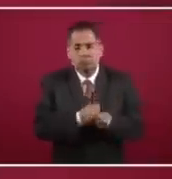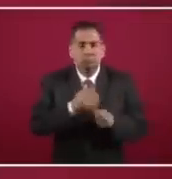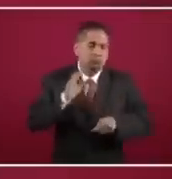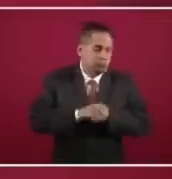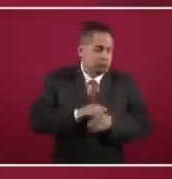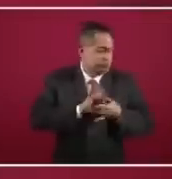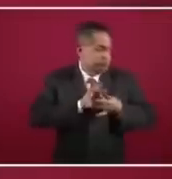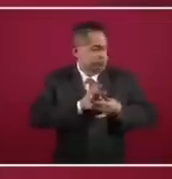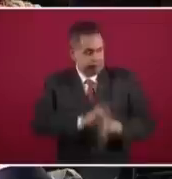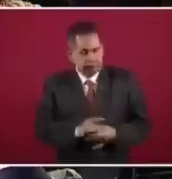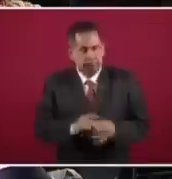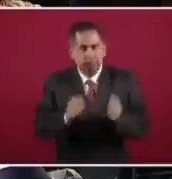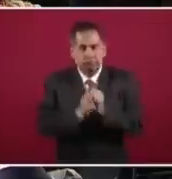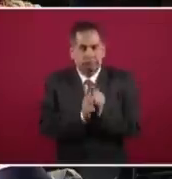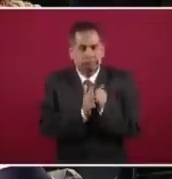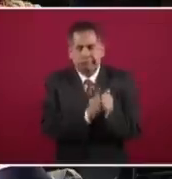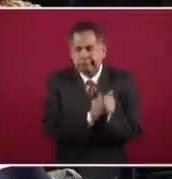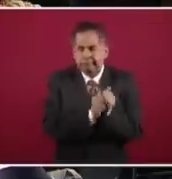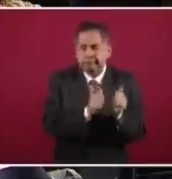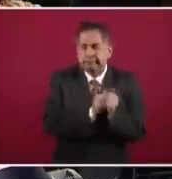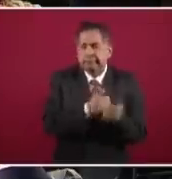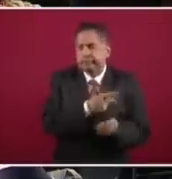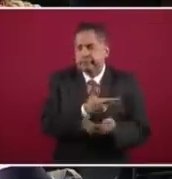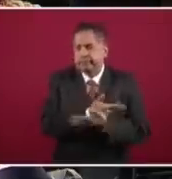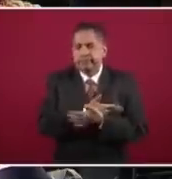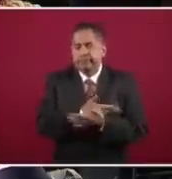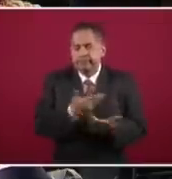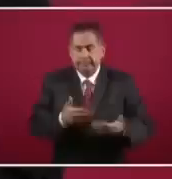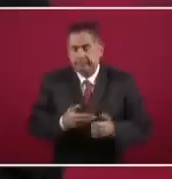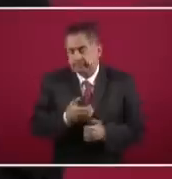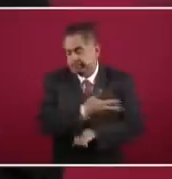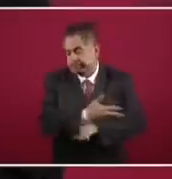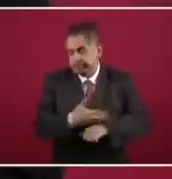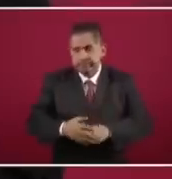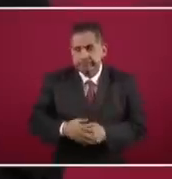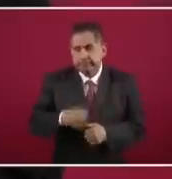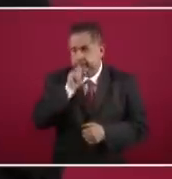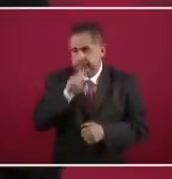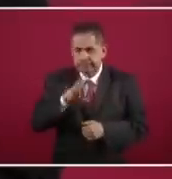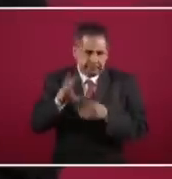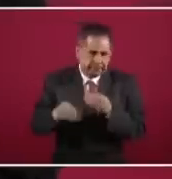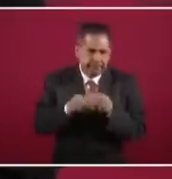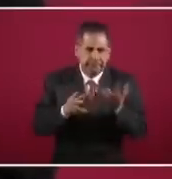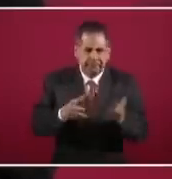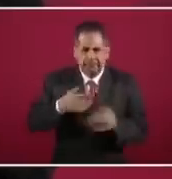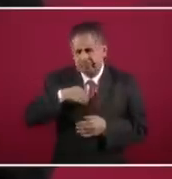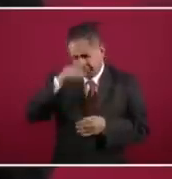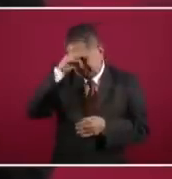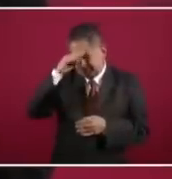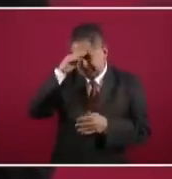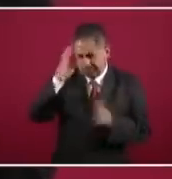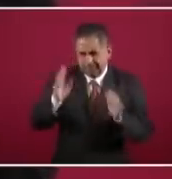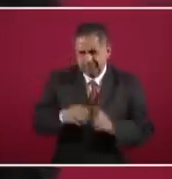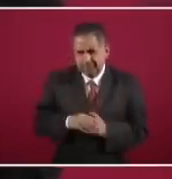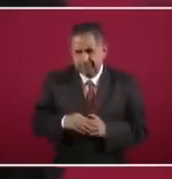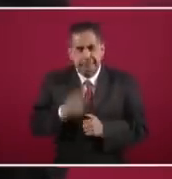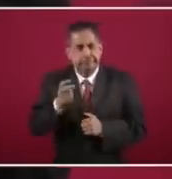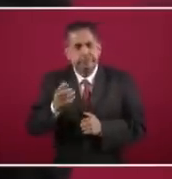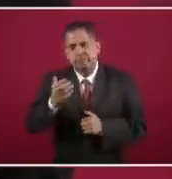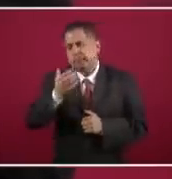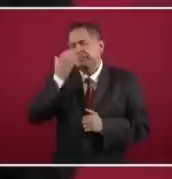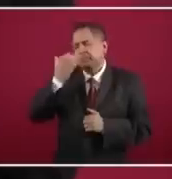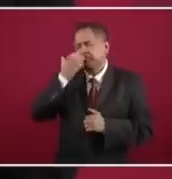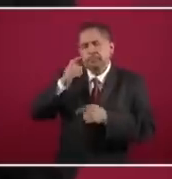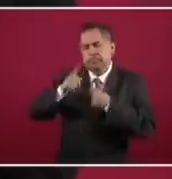mayor contacto con su familia. Pero adicionalmente yo pienso que esta